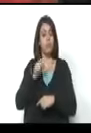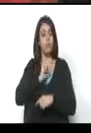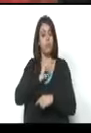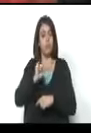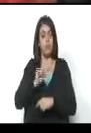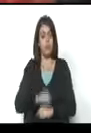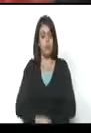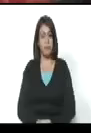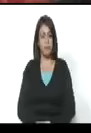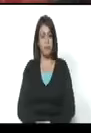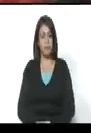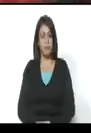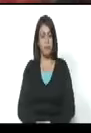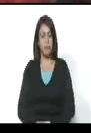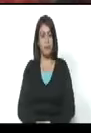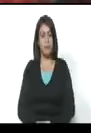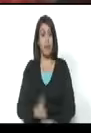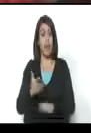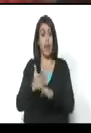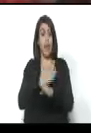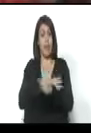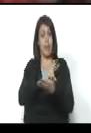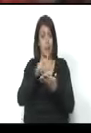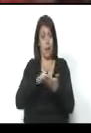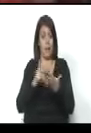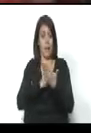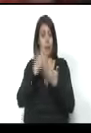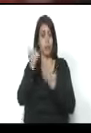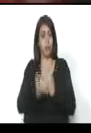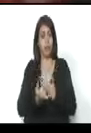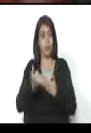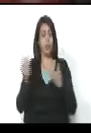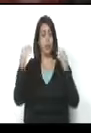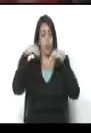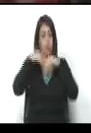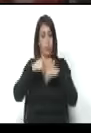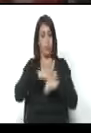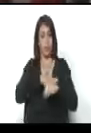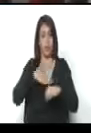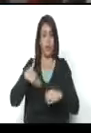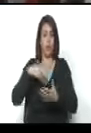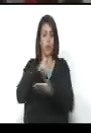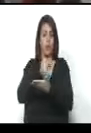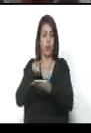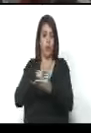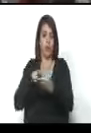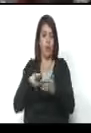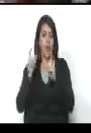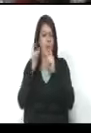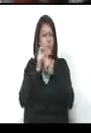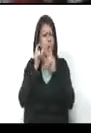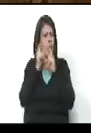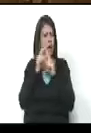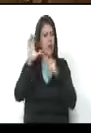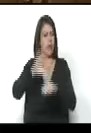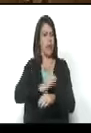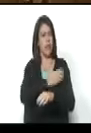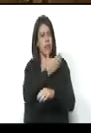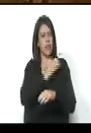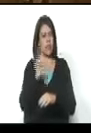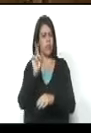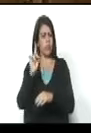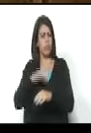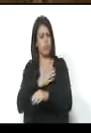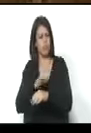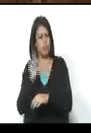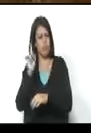somos. Antes de leer el proyecto de acuerdo, quiero leer un fragmento de una canción. No la canto